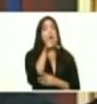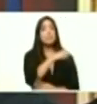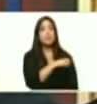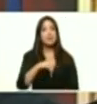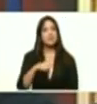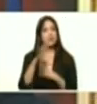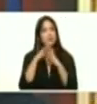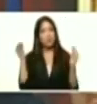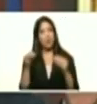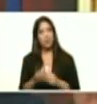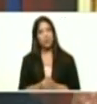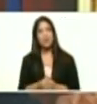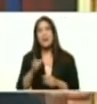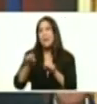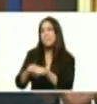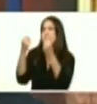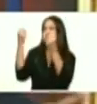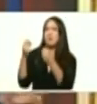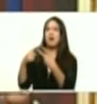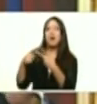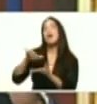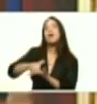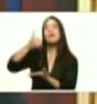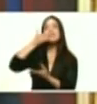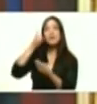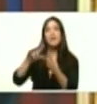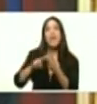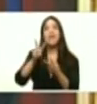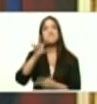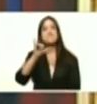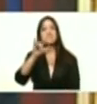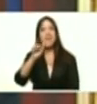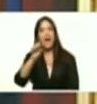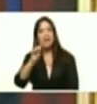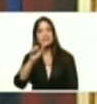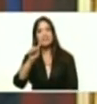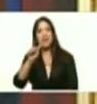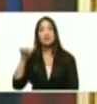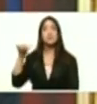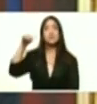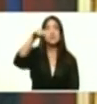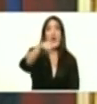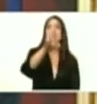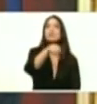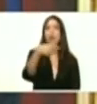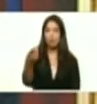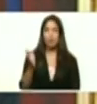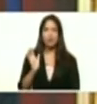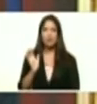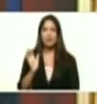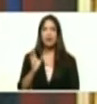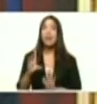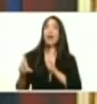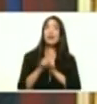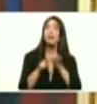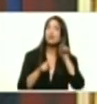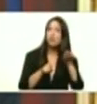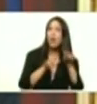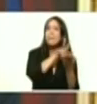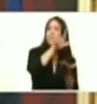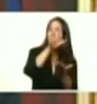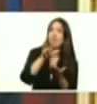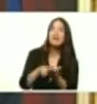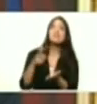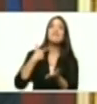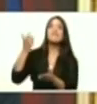y destruirlo, Cantebé, Biaza, Sidor. O miento. Las leyes habilitantes que tú le aprobaste en el